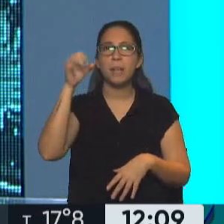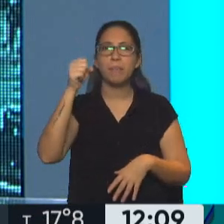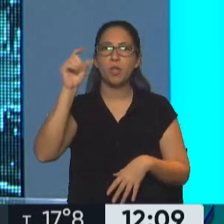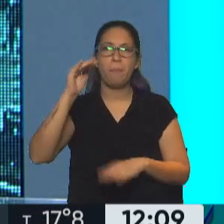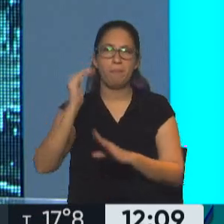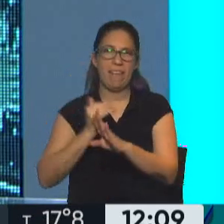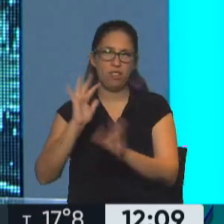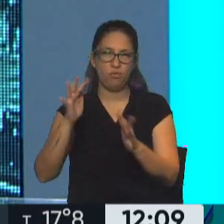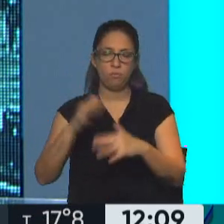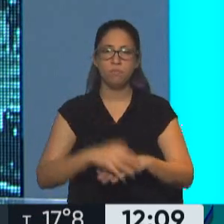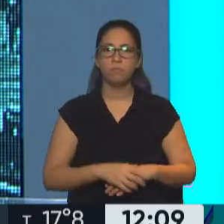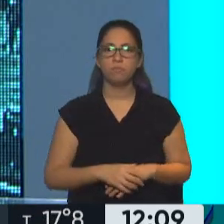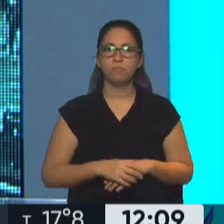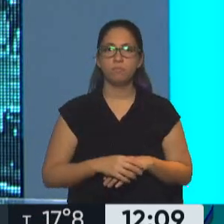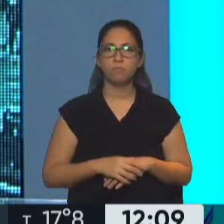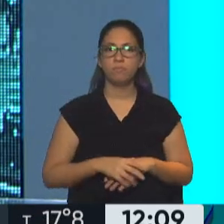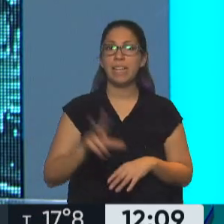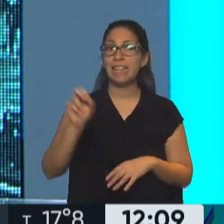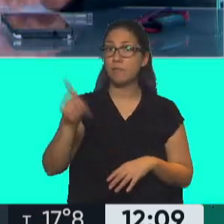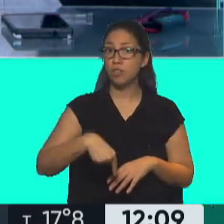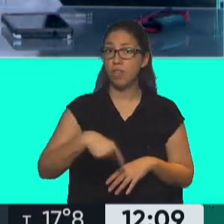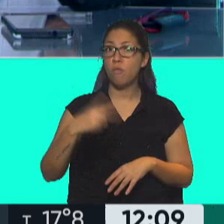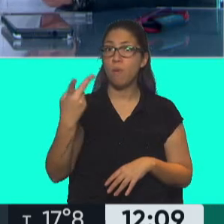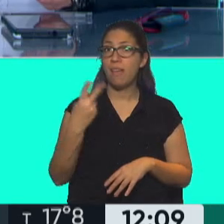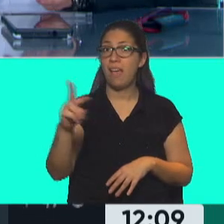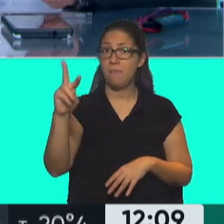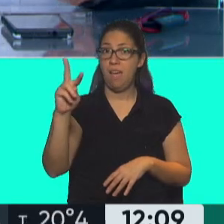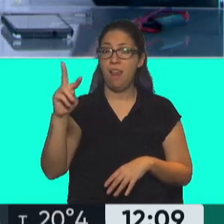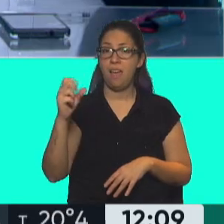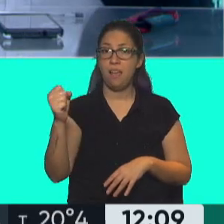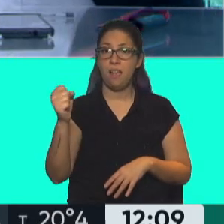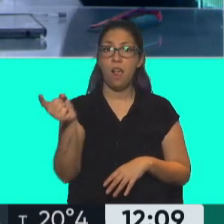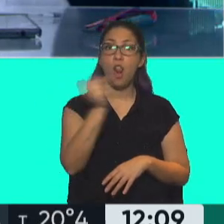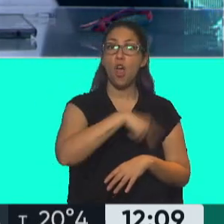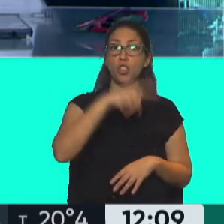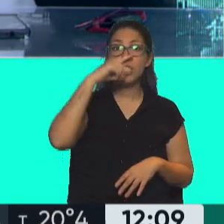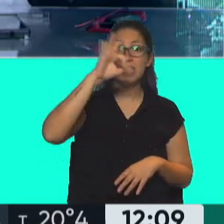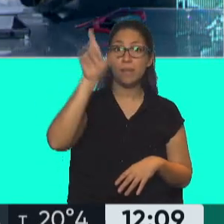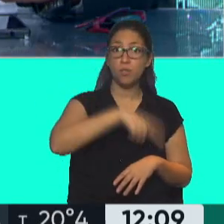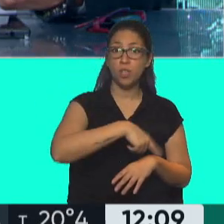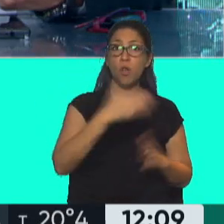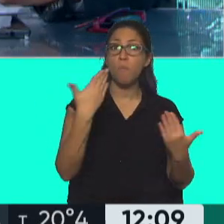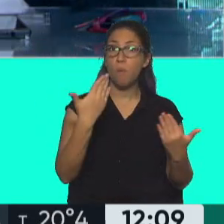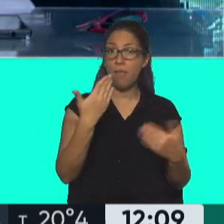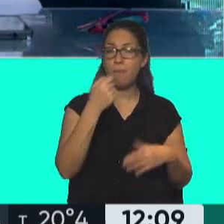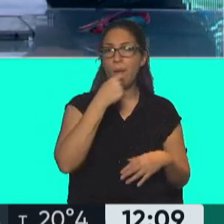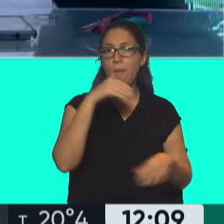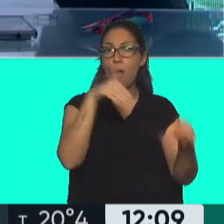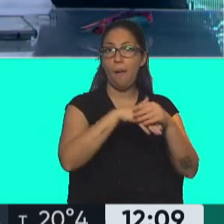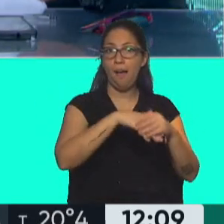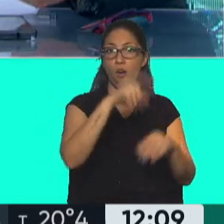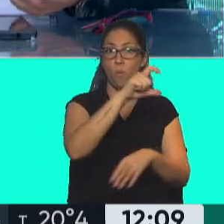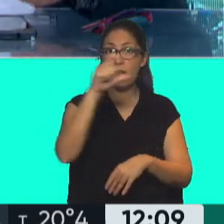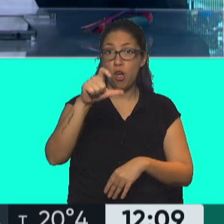hoy. Digamos, 30% con eso, lo pueden dolarizar. El otro 70% lo pueden poner en una cuenta